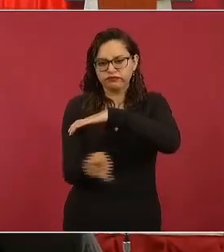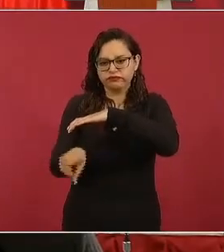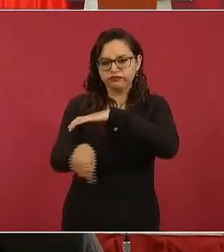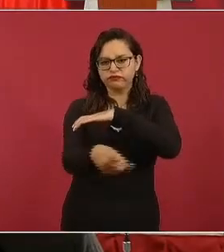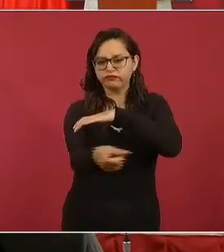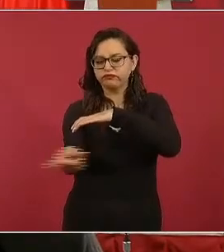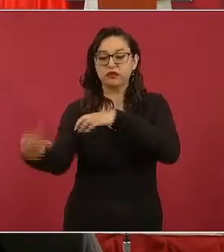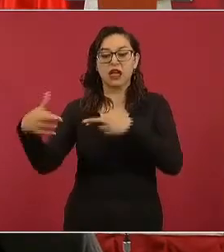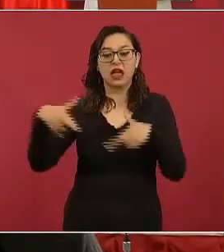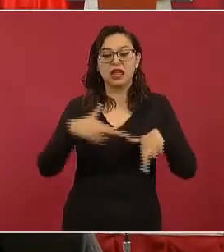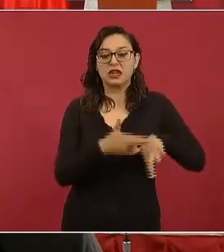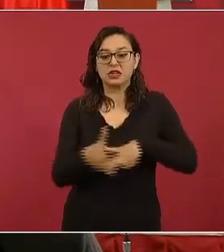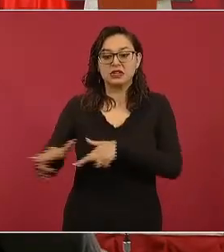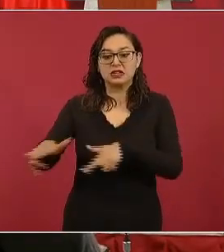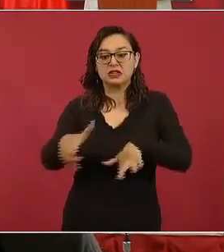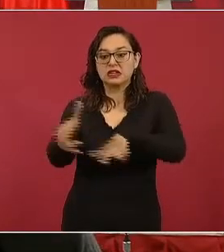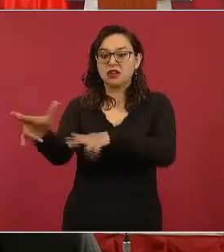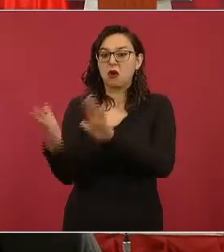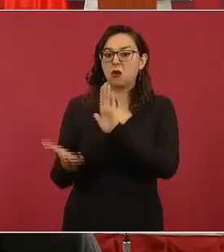Nadie dijo nada.